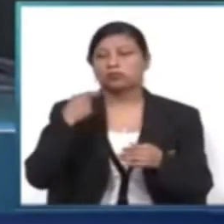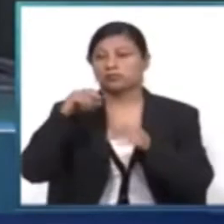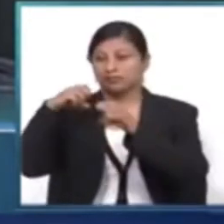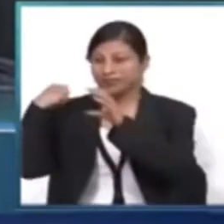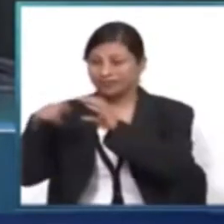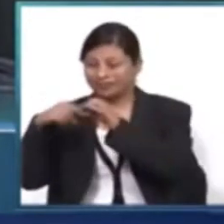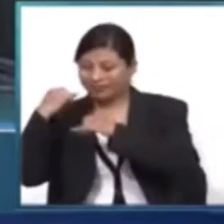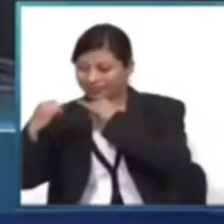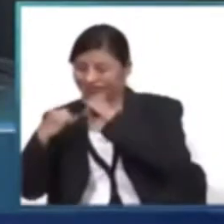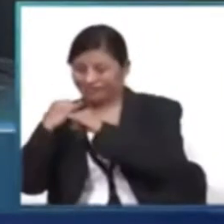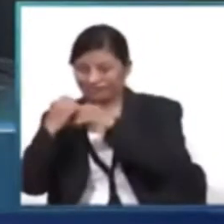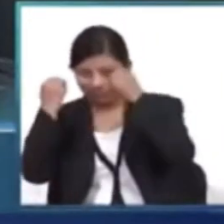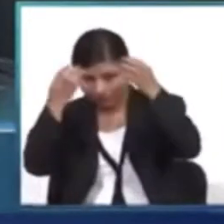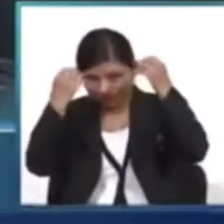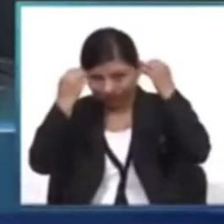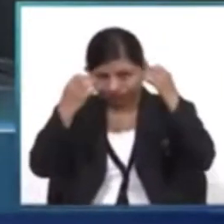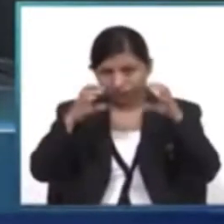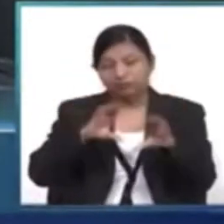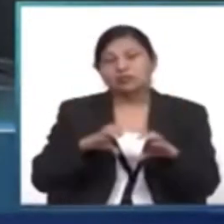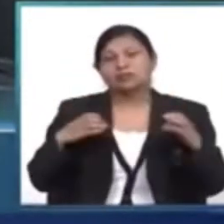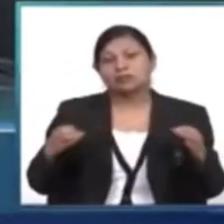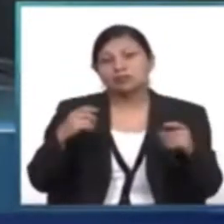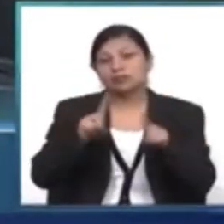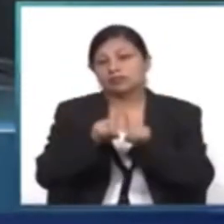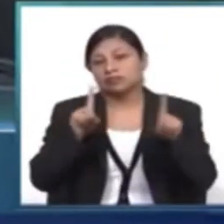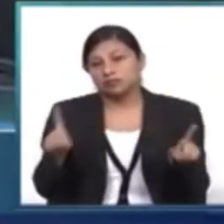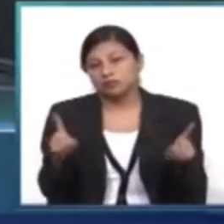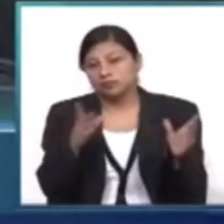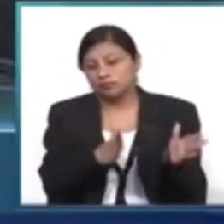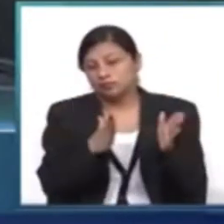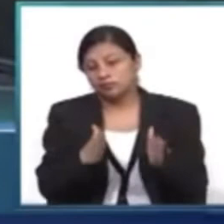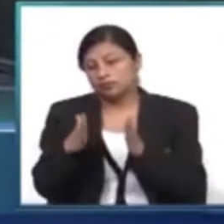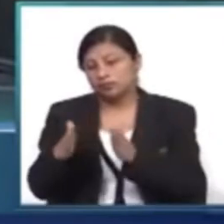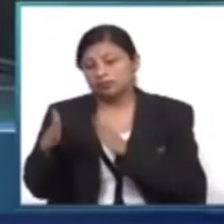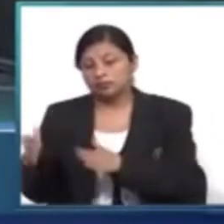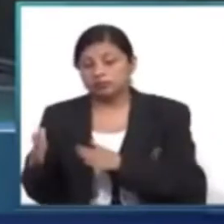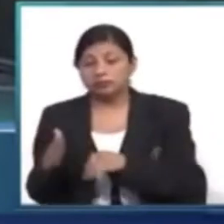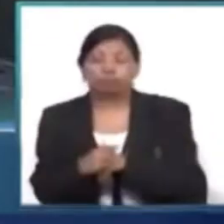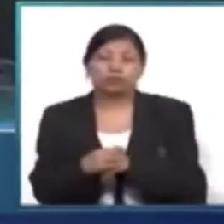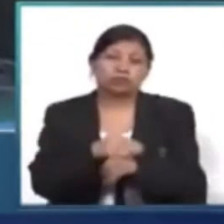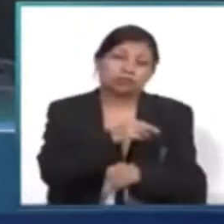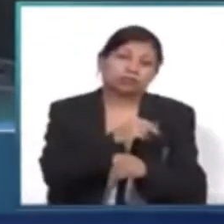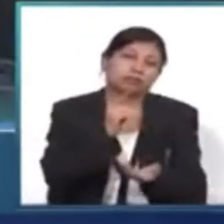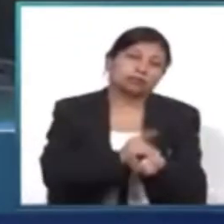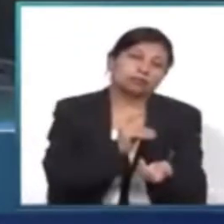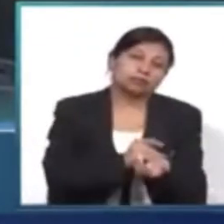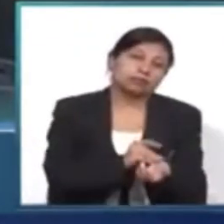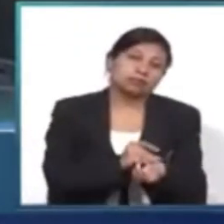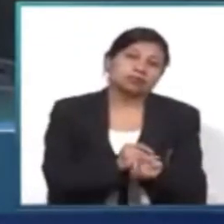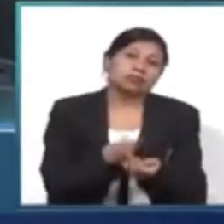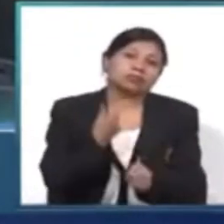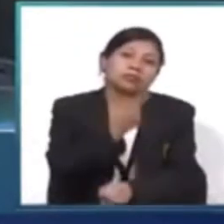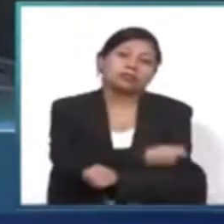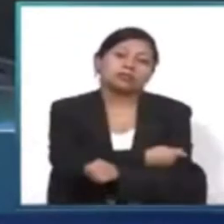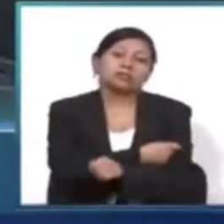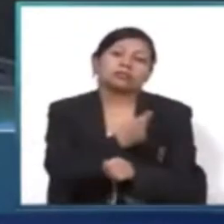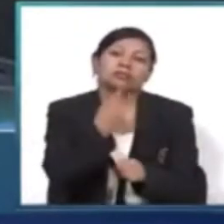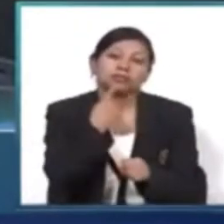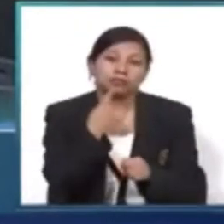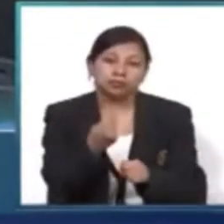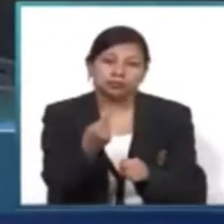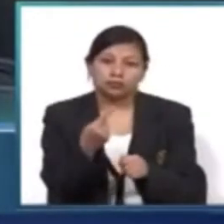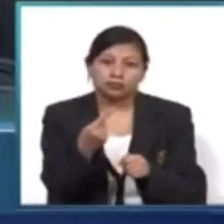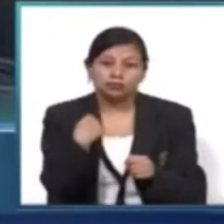COVAX informándonos de cómo van los diferentes procesos. Como lo informó el doctor Asturias, la vacuna a la que le